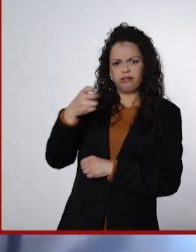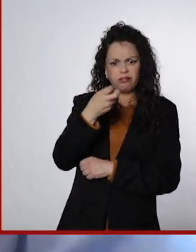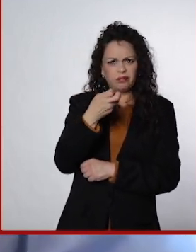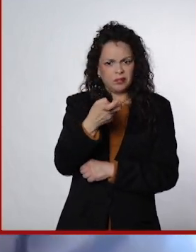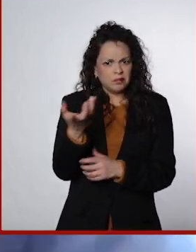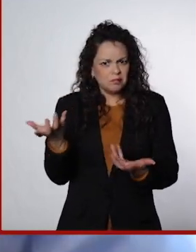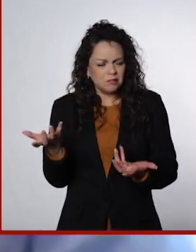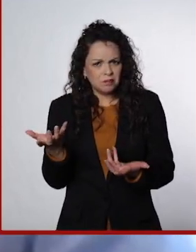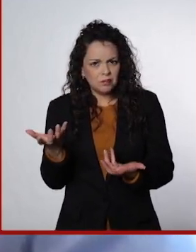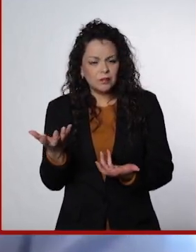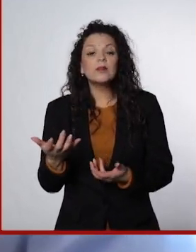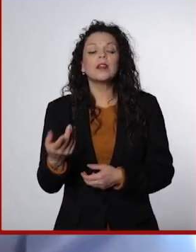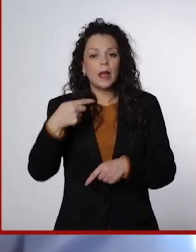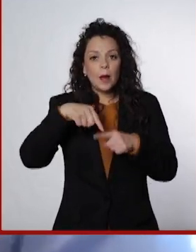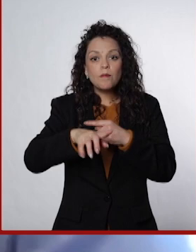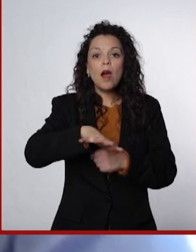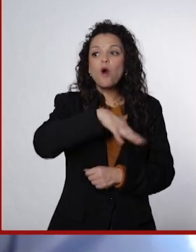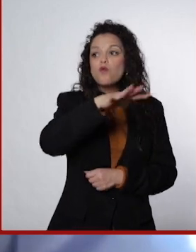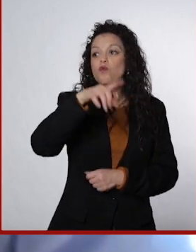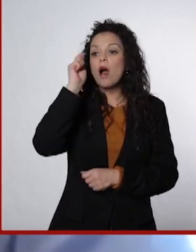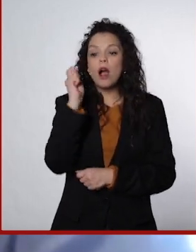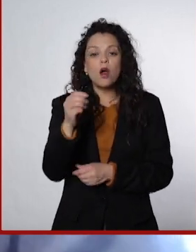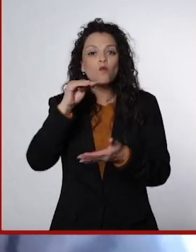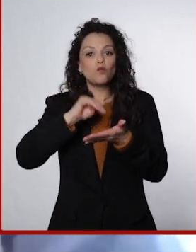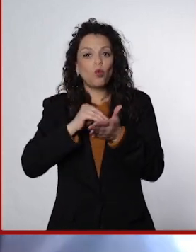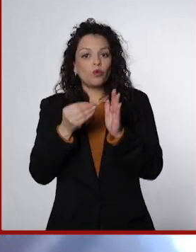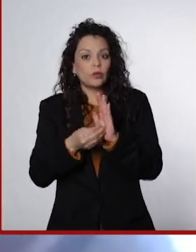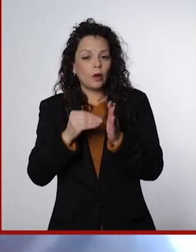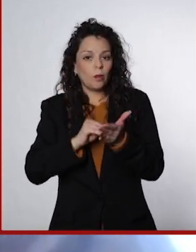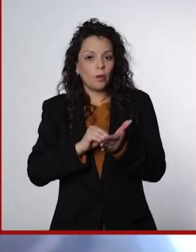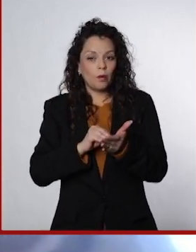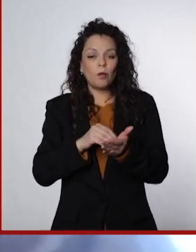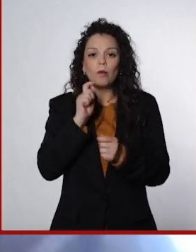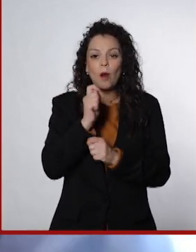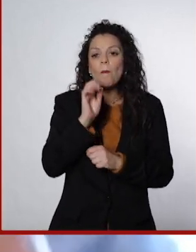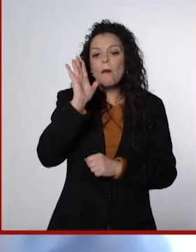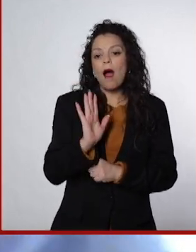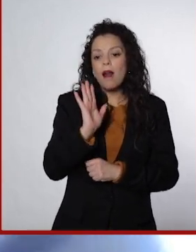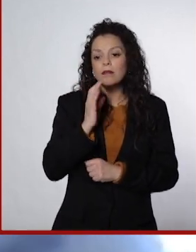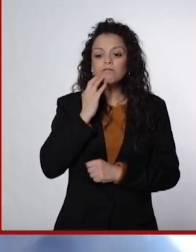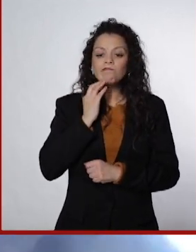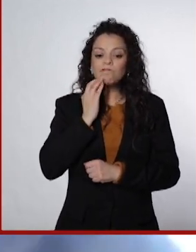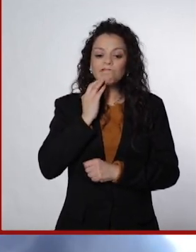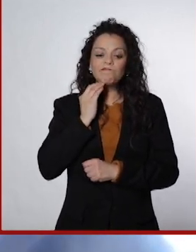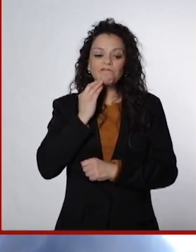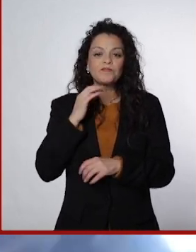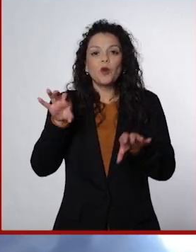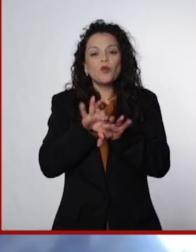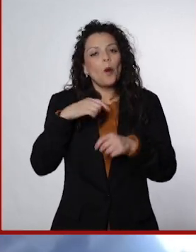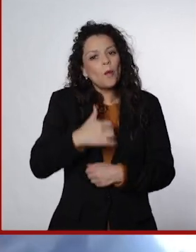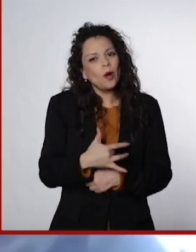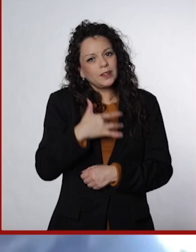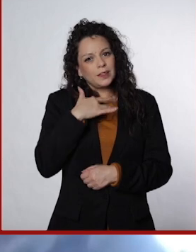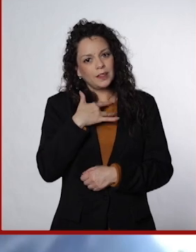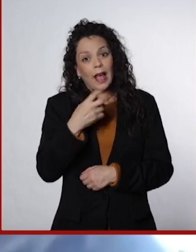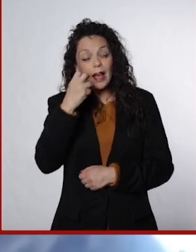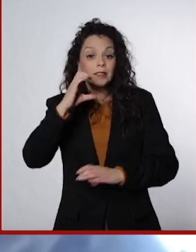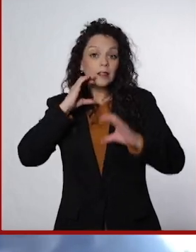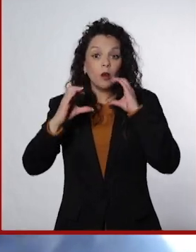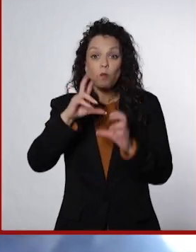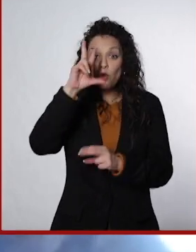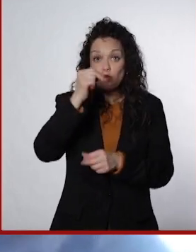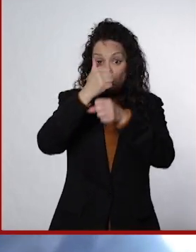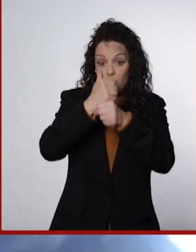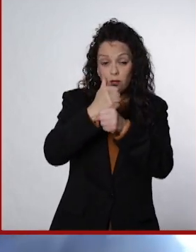nosotros y empezamos a buscar motivaciones fuera de nosotros y perdimos la brújula. Entonces, parte de la comunicación no violenta lo que te propone